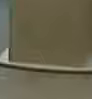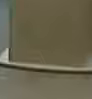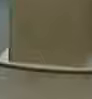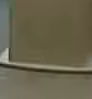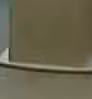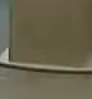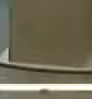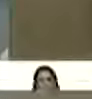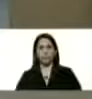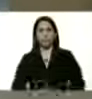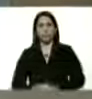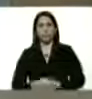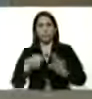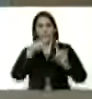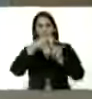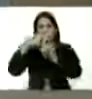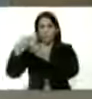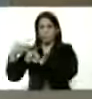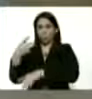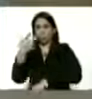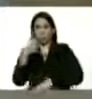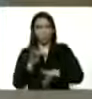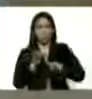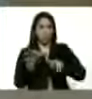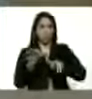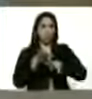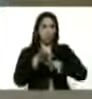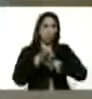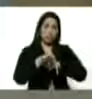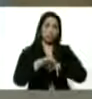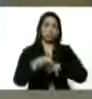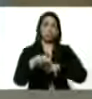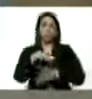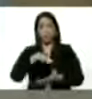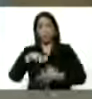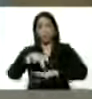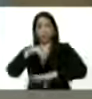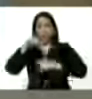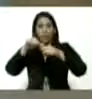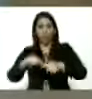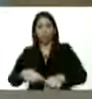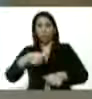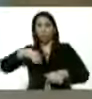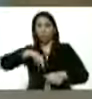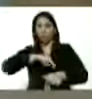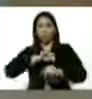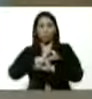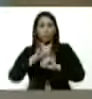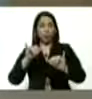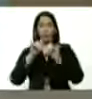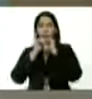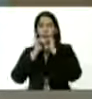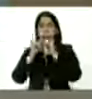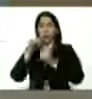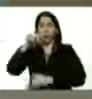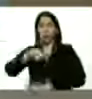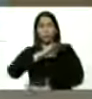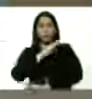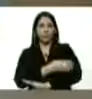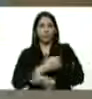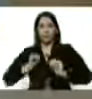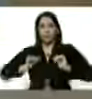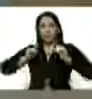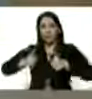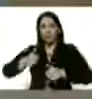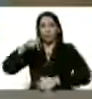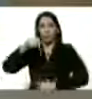estos tres municipios a la situación de toque de queda que ya hemos reportado aquí y que ya hemos anunciado aquí